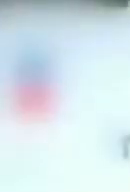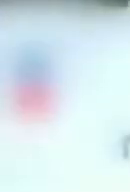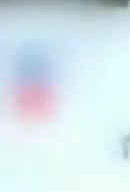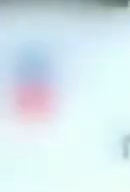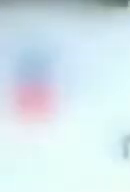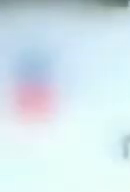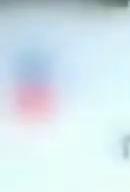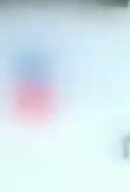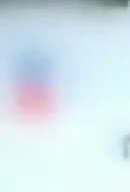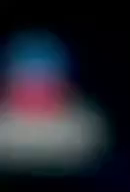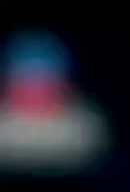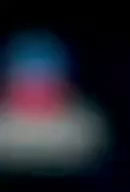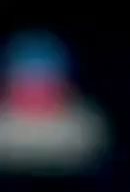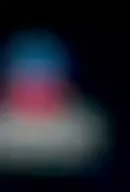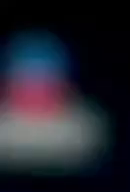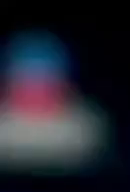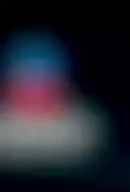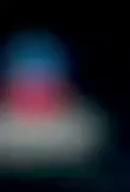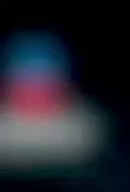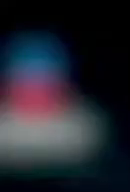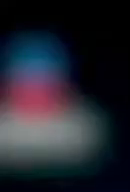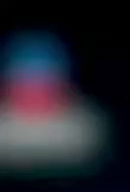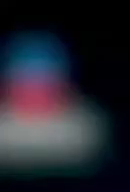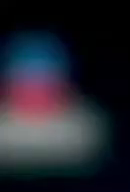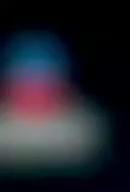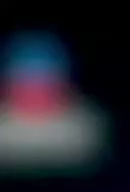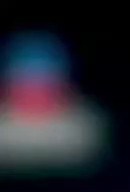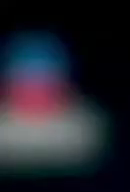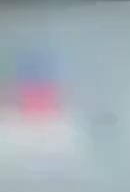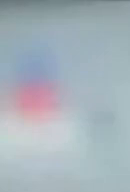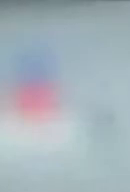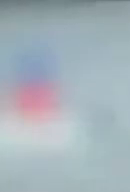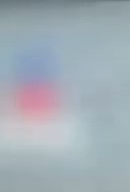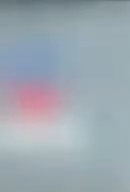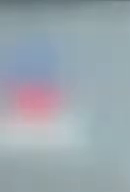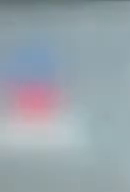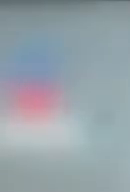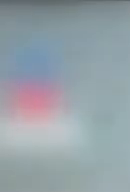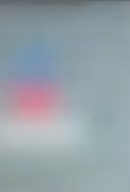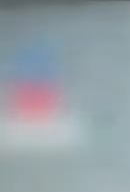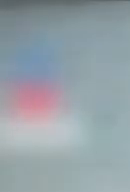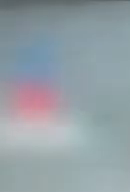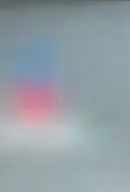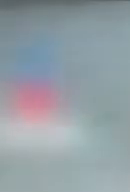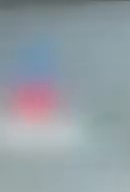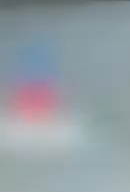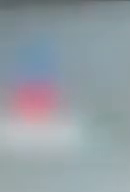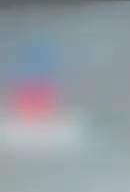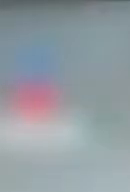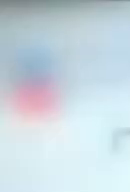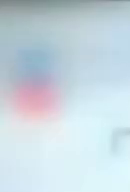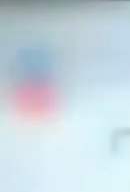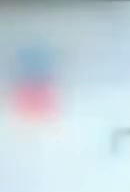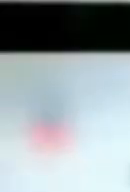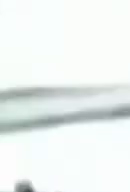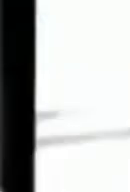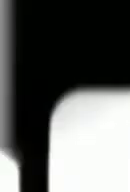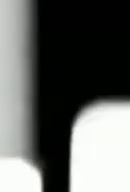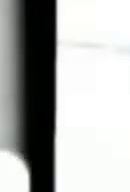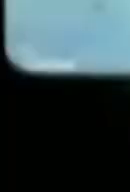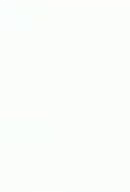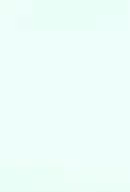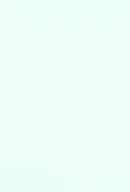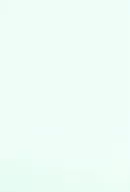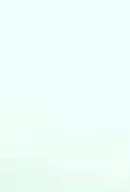de compartir información, dejando que la Marina, con presencia de agentes de la AFI, realizara el decomiso. El siguiente testigo fue Raúl